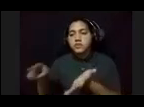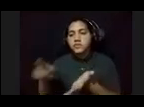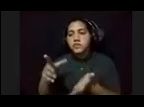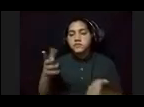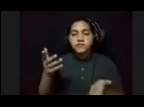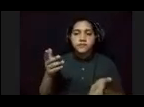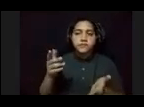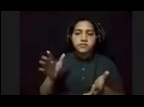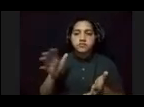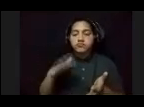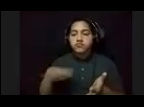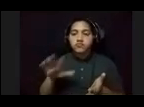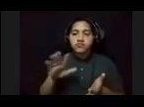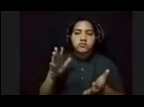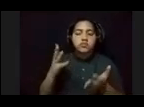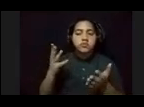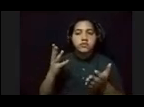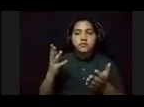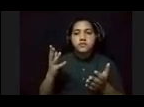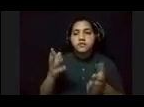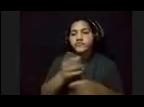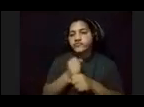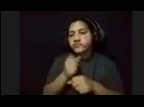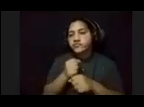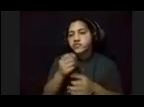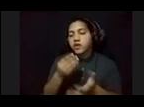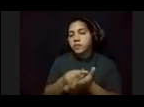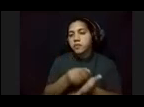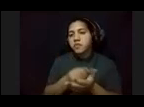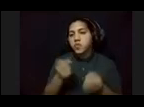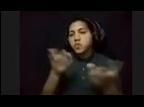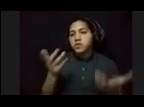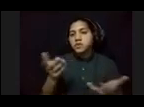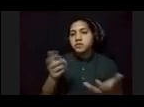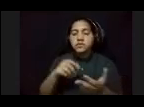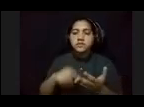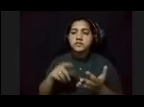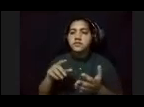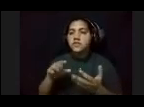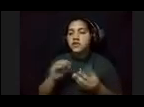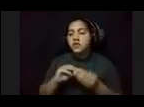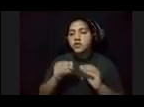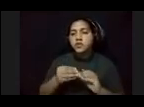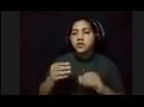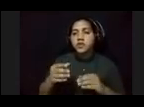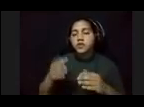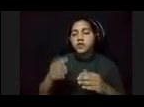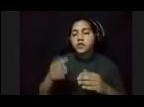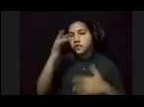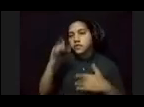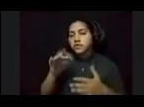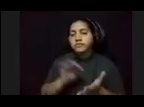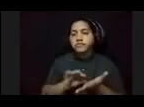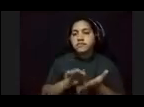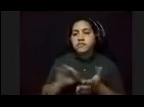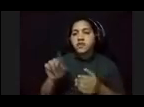cálculo aproximado de las entradas económicas de cada familia y número de casos de tuberculosis pulmonar. Esto era como un